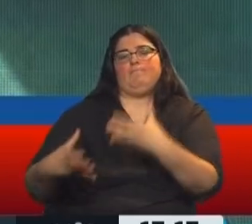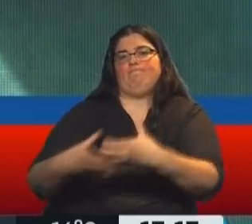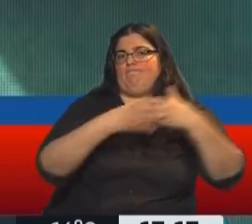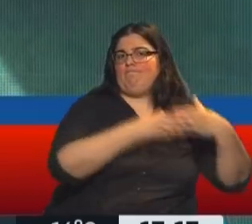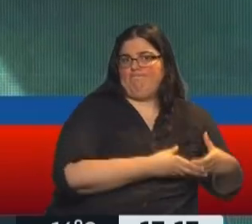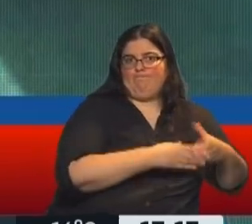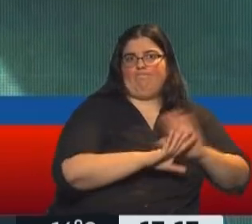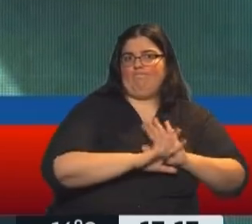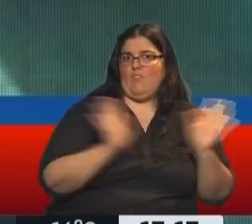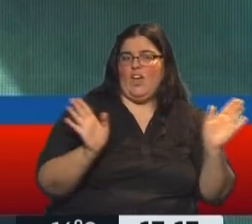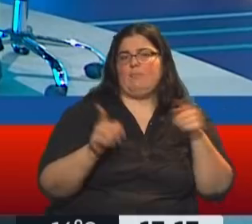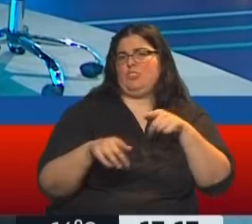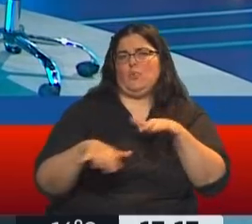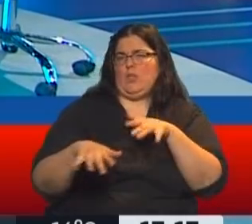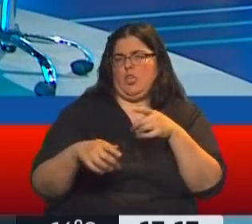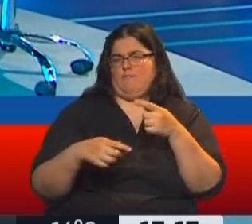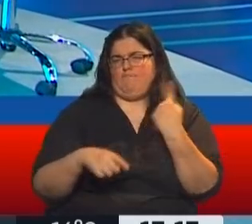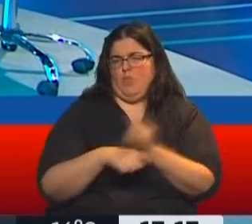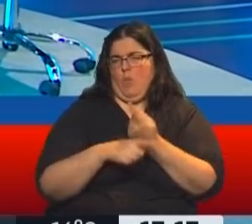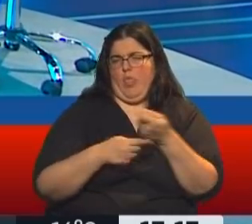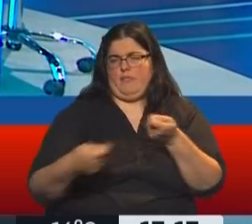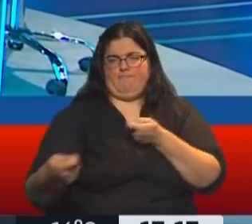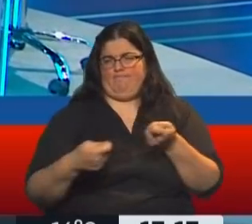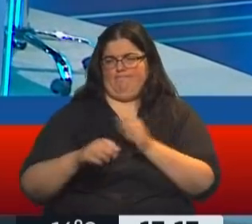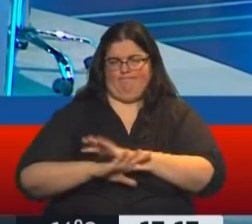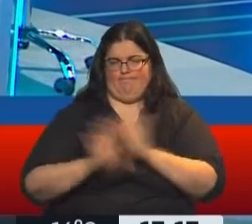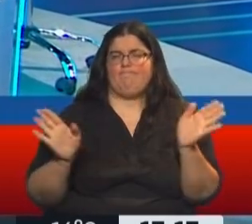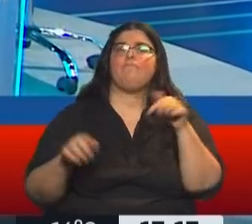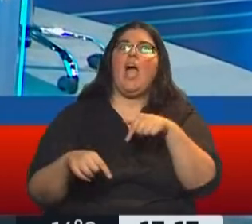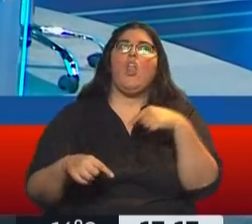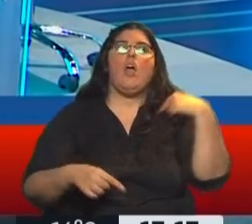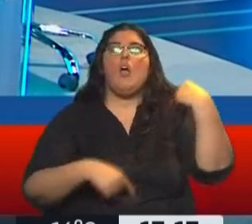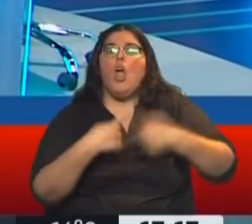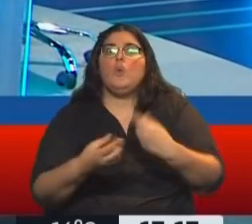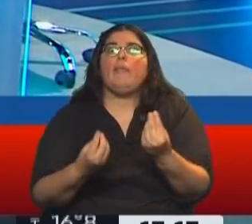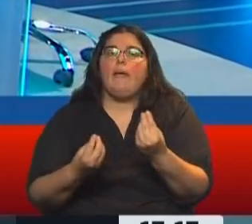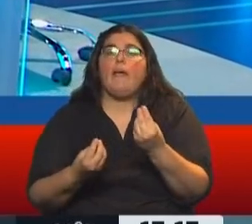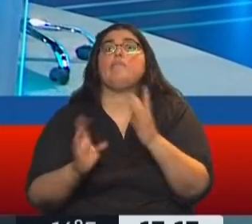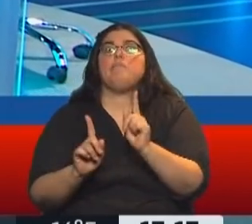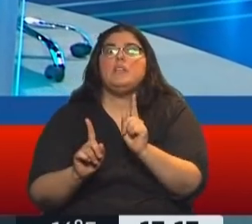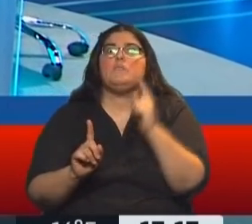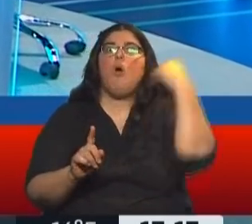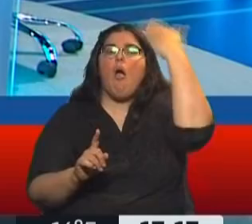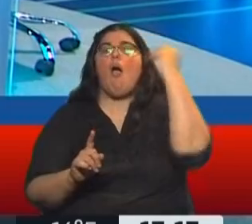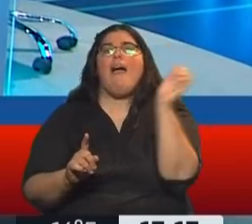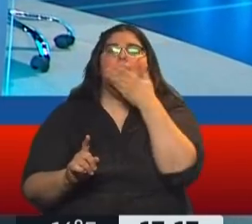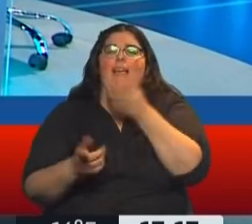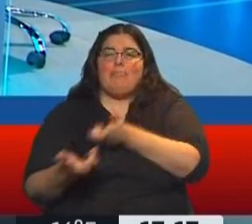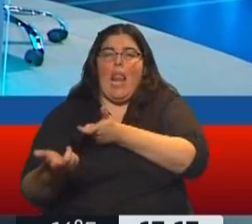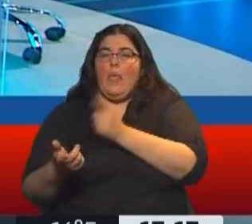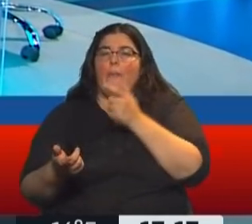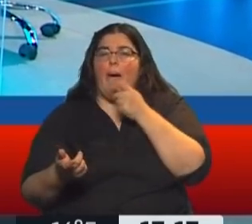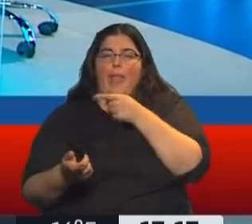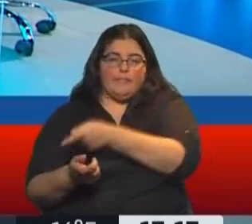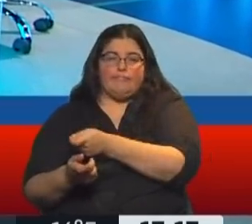ya inmanejable. Ahora, obviamente, la consecuencia es los talibán a punto de volver a hacerse cargo de... A